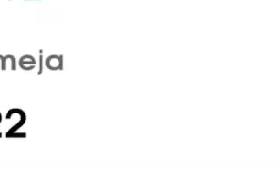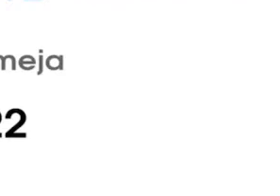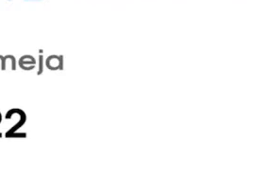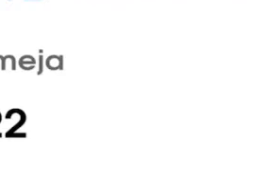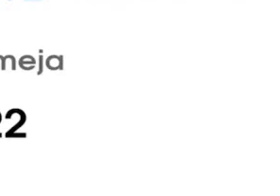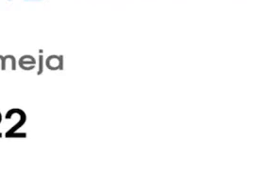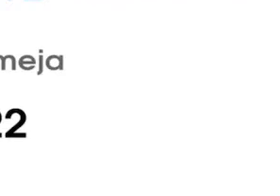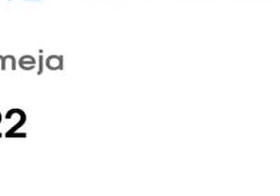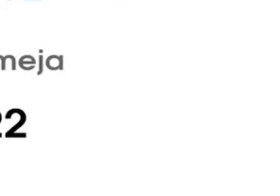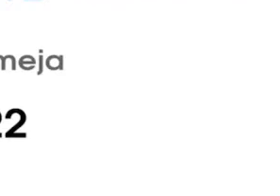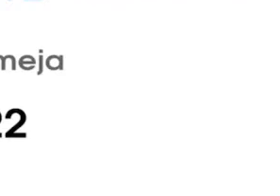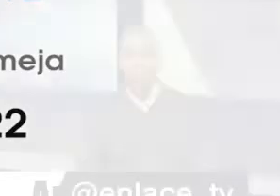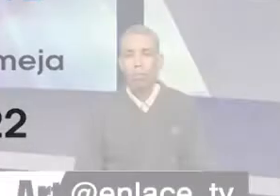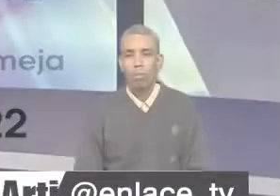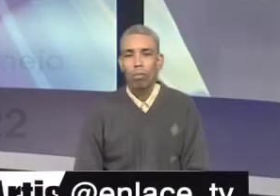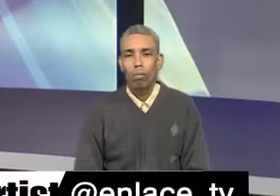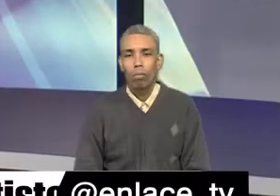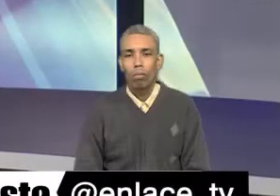www.chrome.com.co.